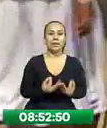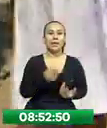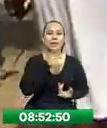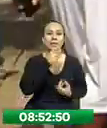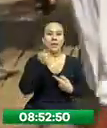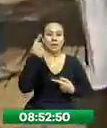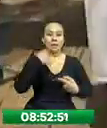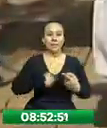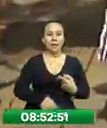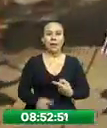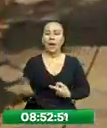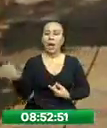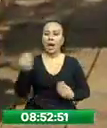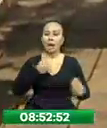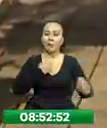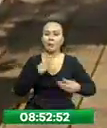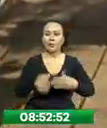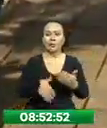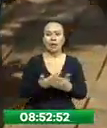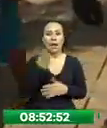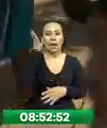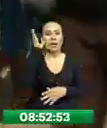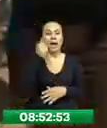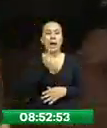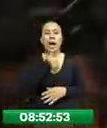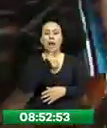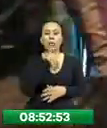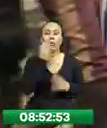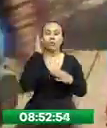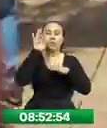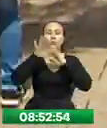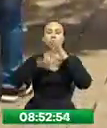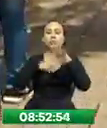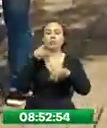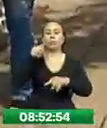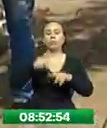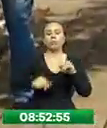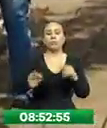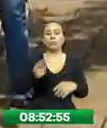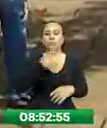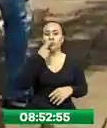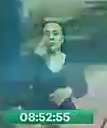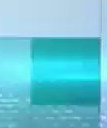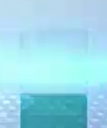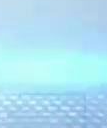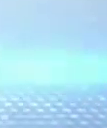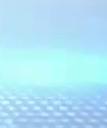en el cuello un rosario y se presume que se habría ahogado, informó Charlie Pizá.